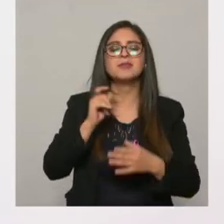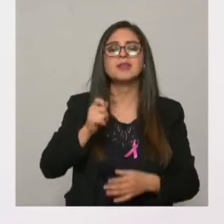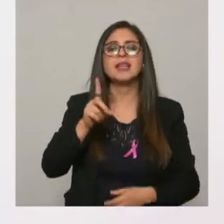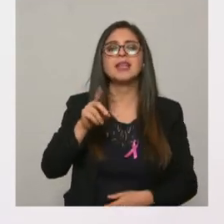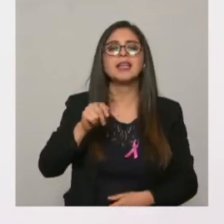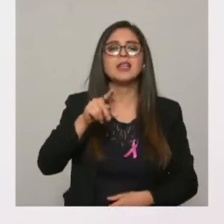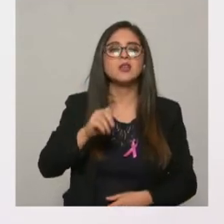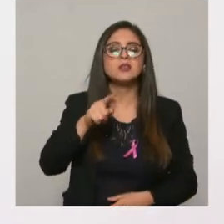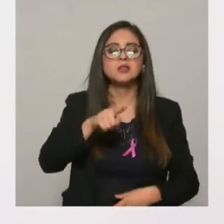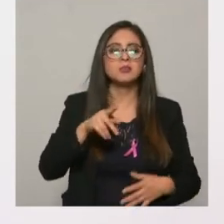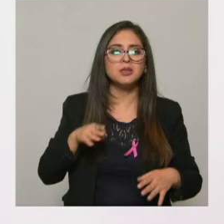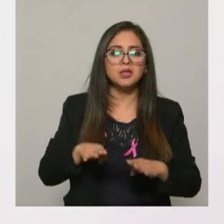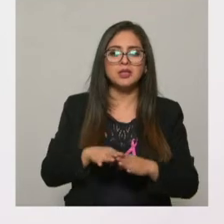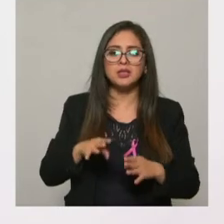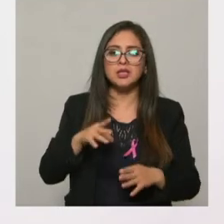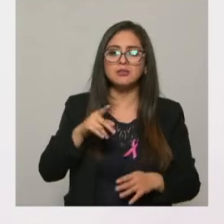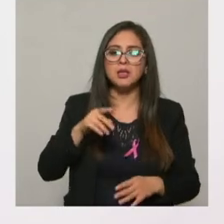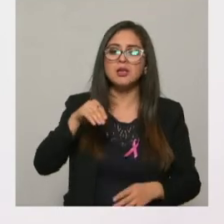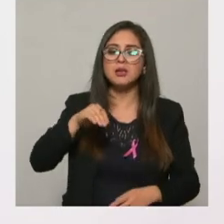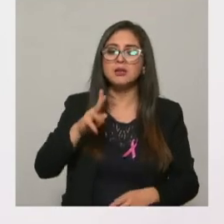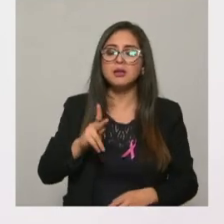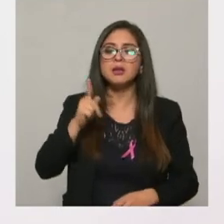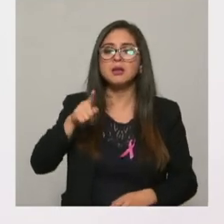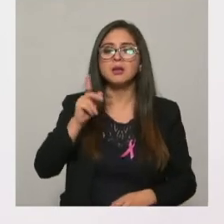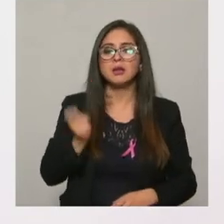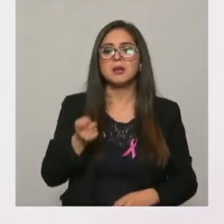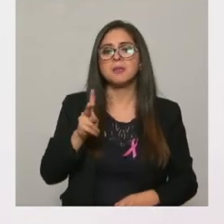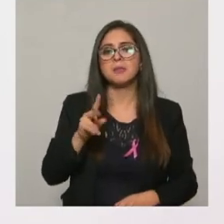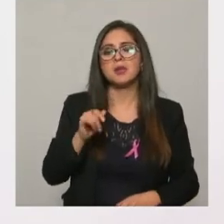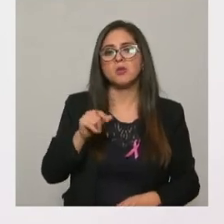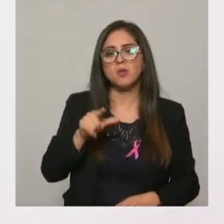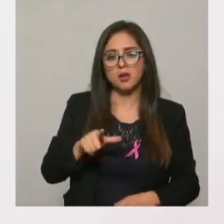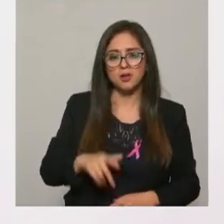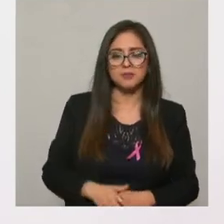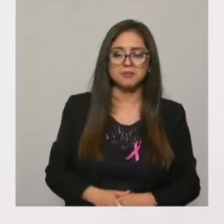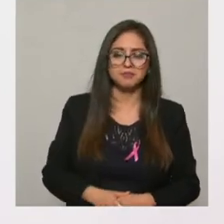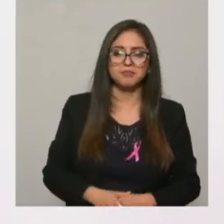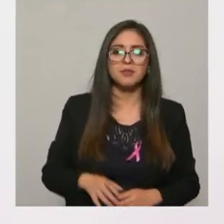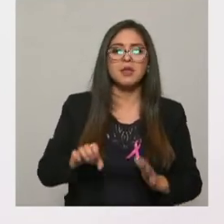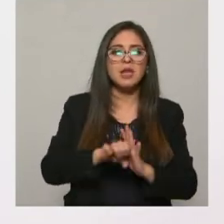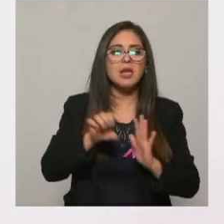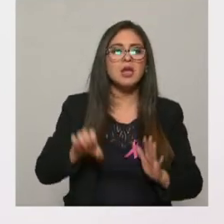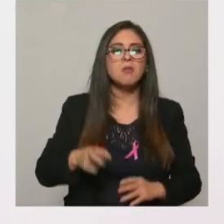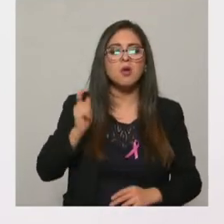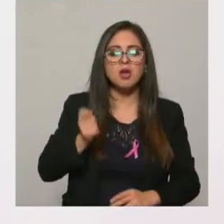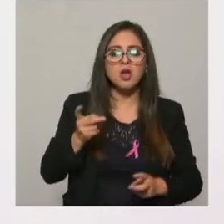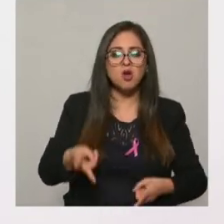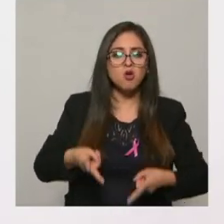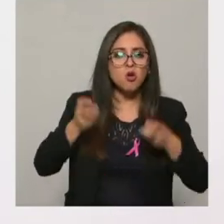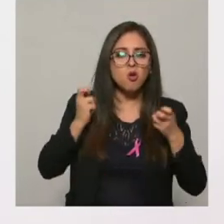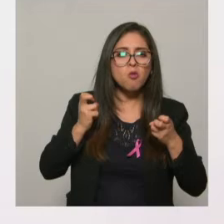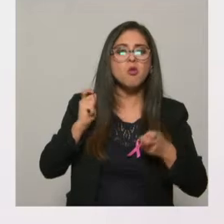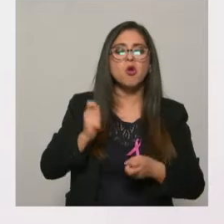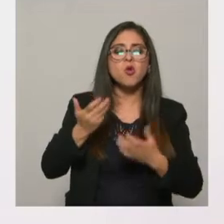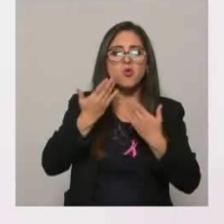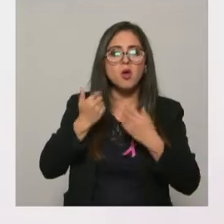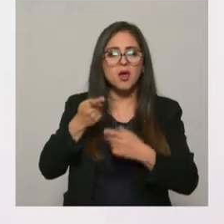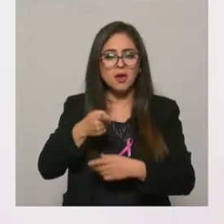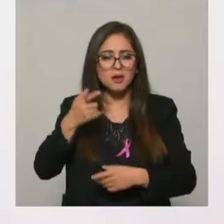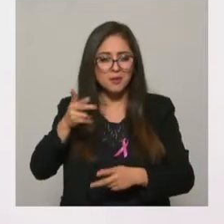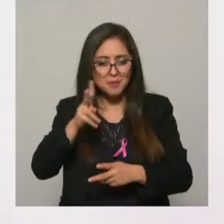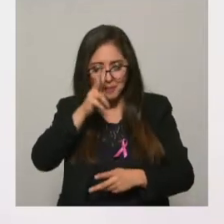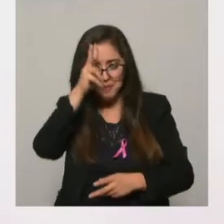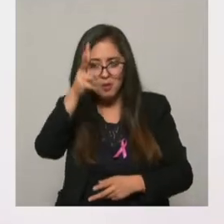son susceptibles de presentar el Ministerio Público Virtual. Por ejemplo, el robo sin violencia, el robo del celular